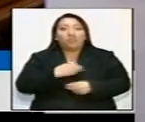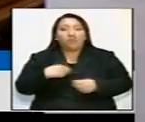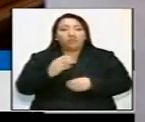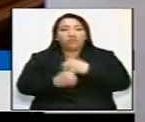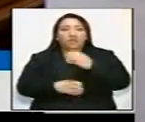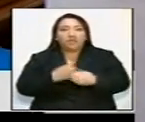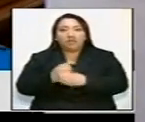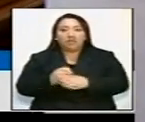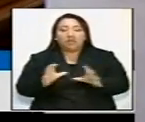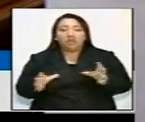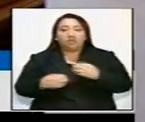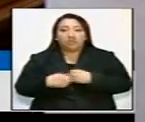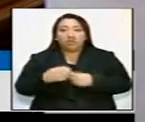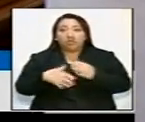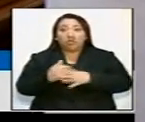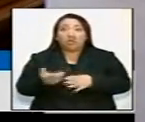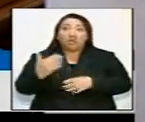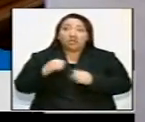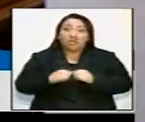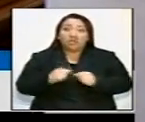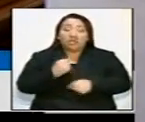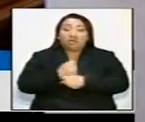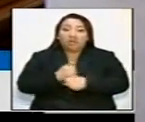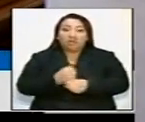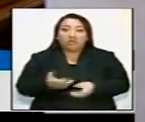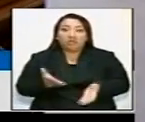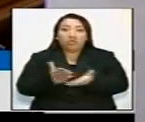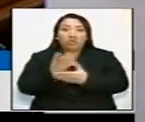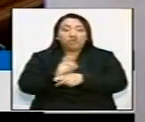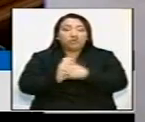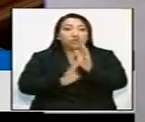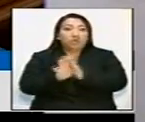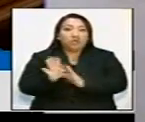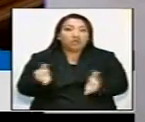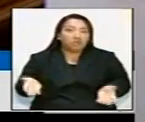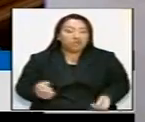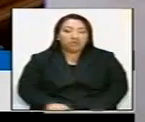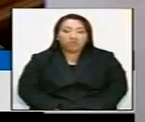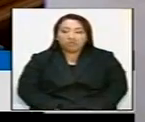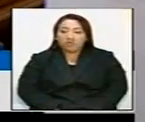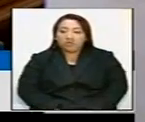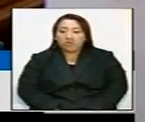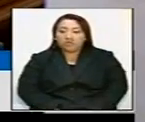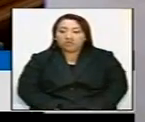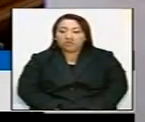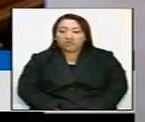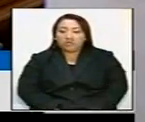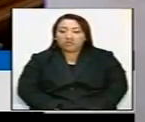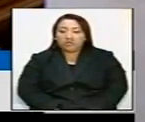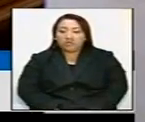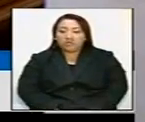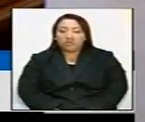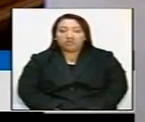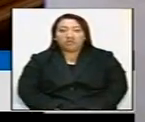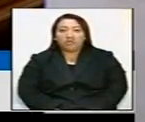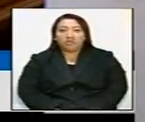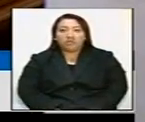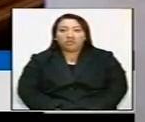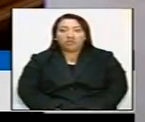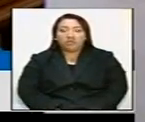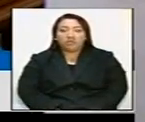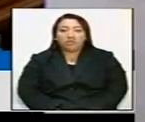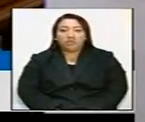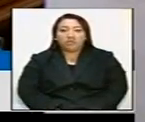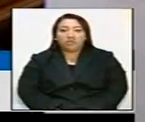científico, asumiendo que todos vamos a seguir la educación superior. Una secundaria que esté más vinculada al trabajo, a la